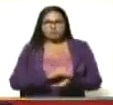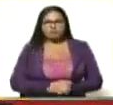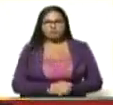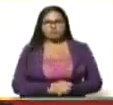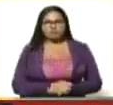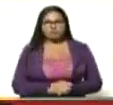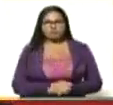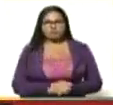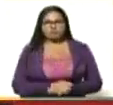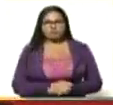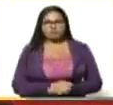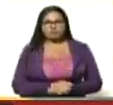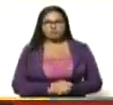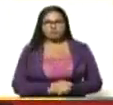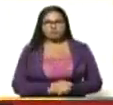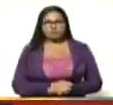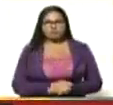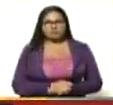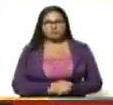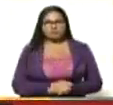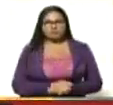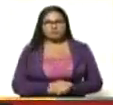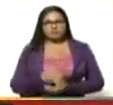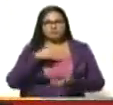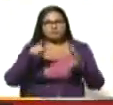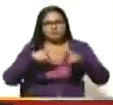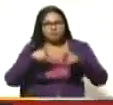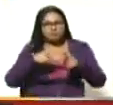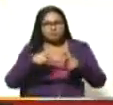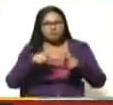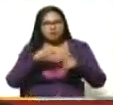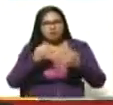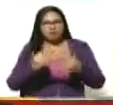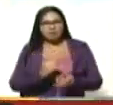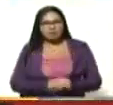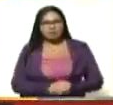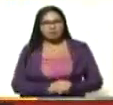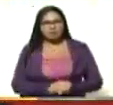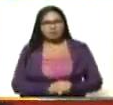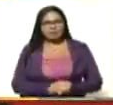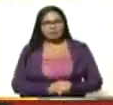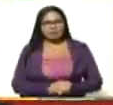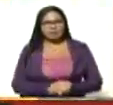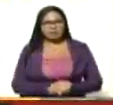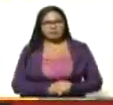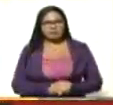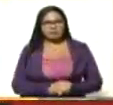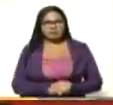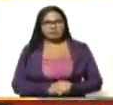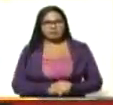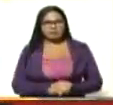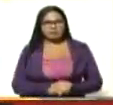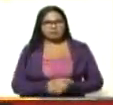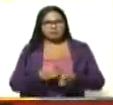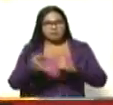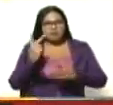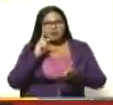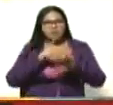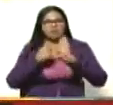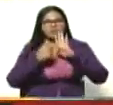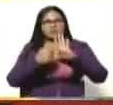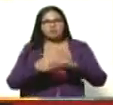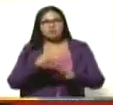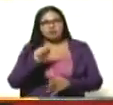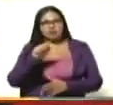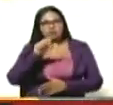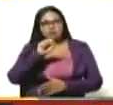necesito from Lesotho, even though I'm born que in soy de Lesotho, but I'm under the flag of Lesotho. Pero vino en representación de Lesotho.